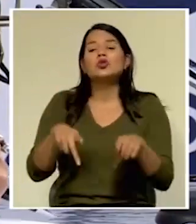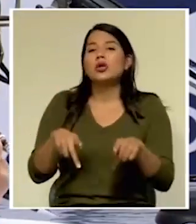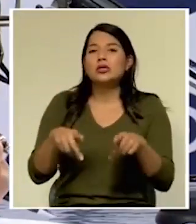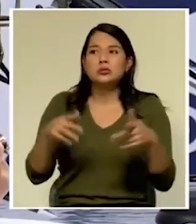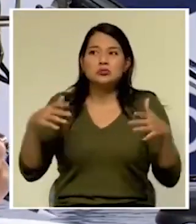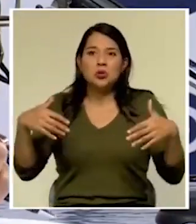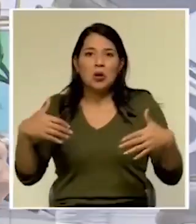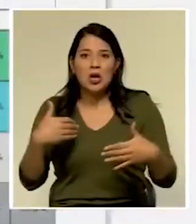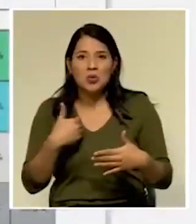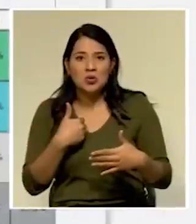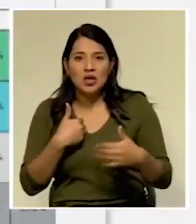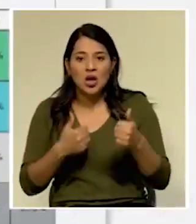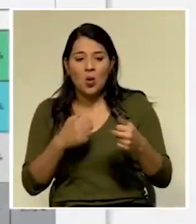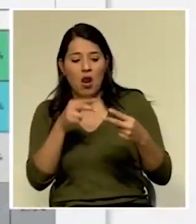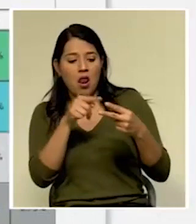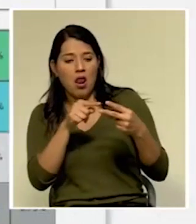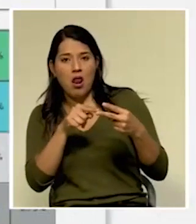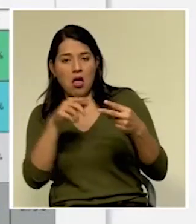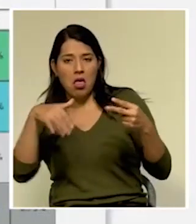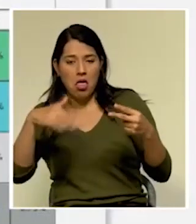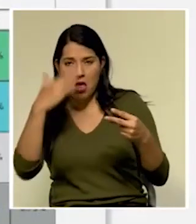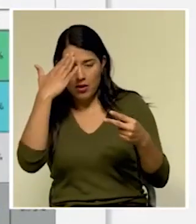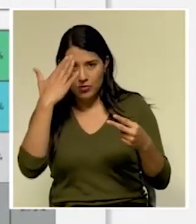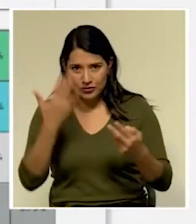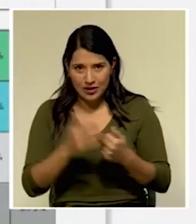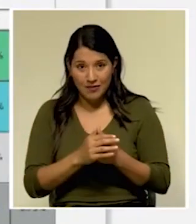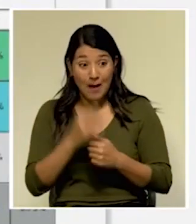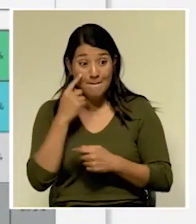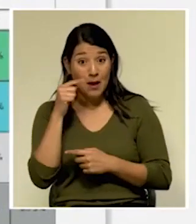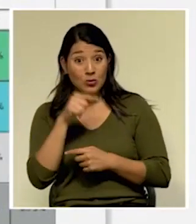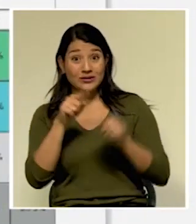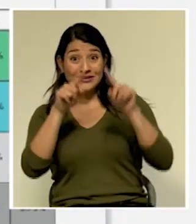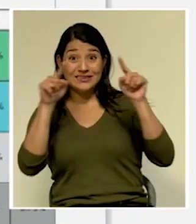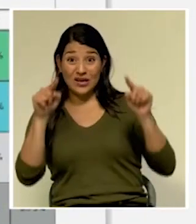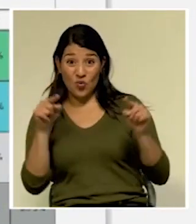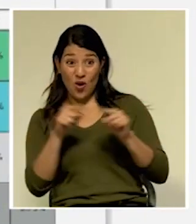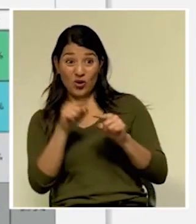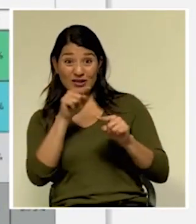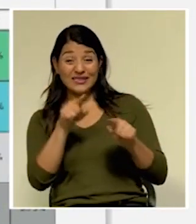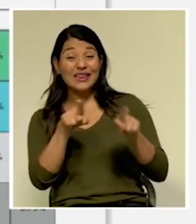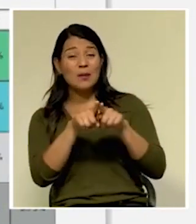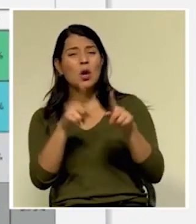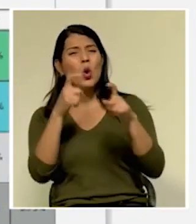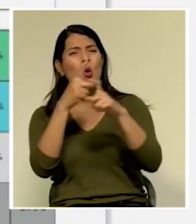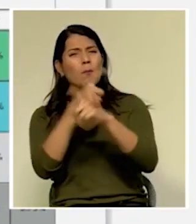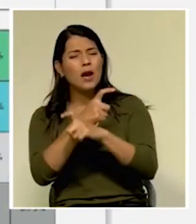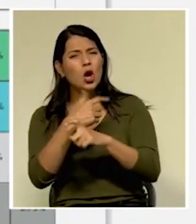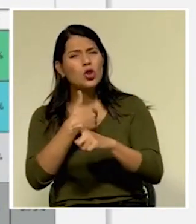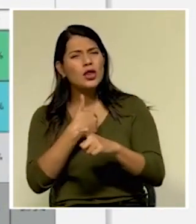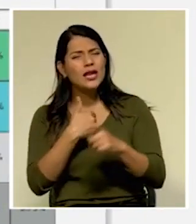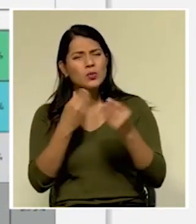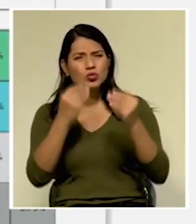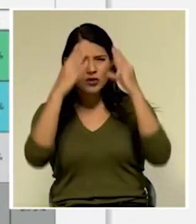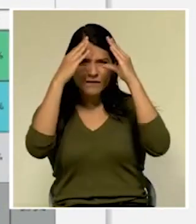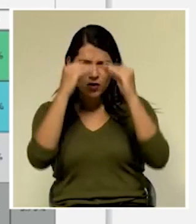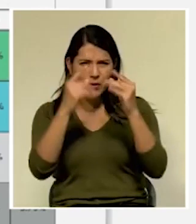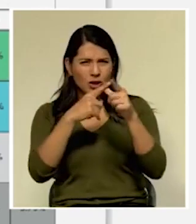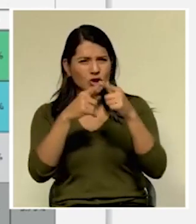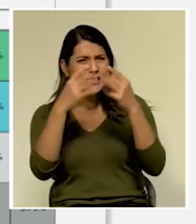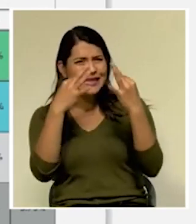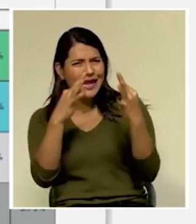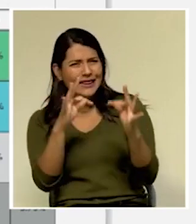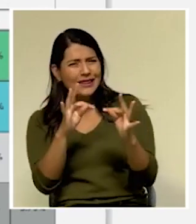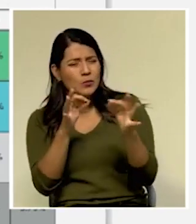otro cuadro que es de intención de voto segmentada. Es un cuadro complejo también porque tiene muchos datos, entonces tratemos de simplificarlo al